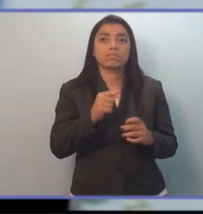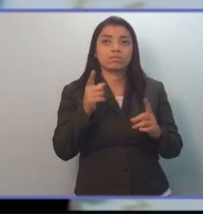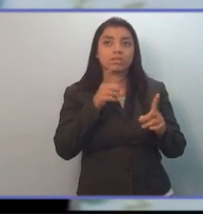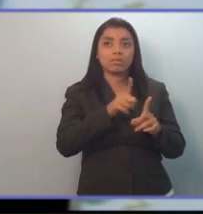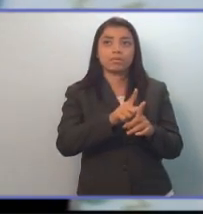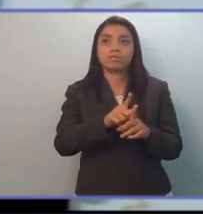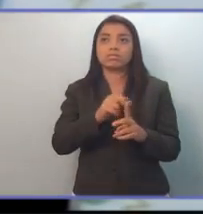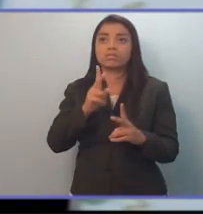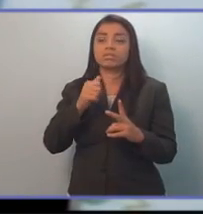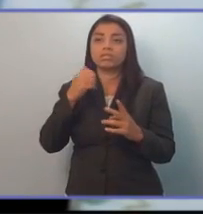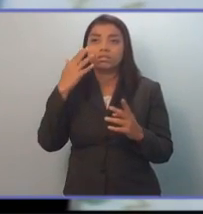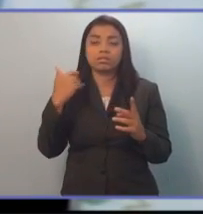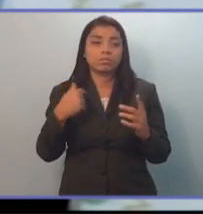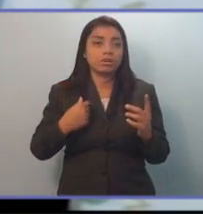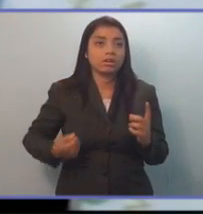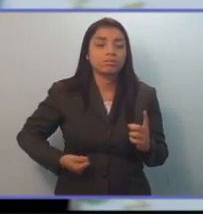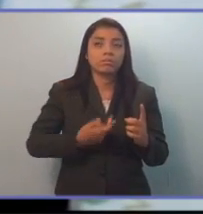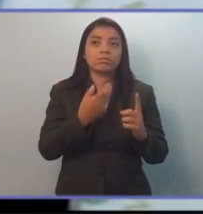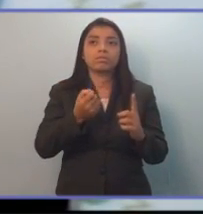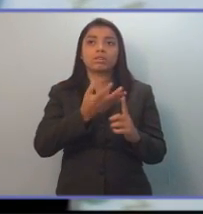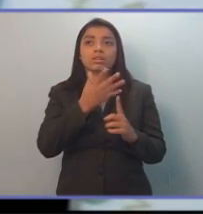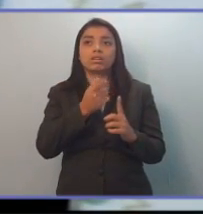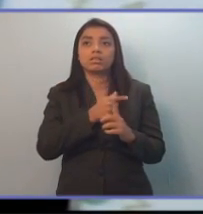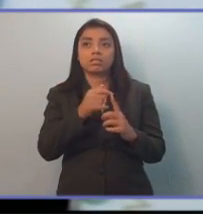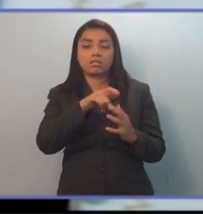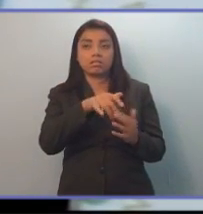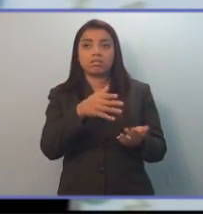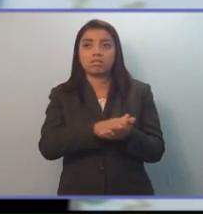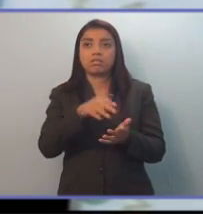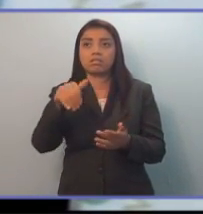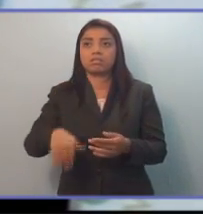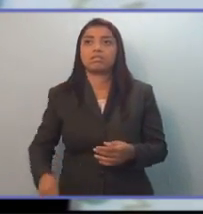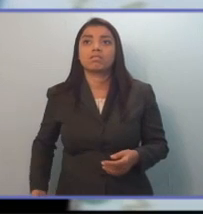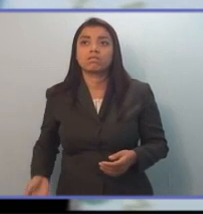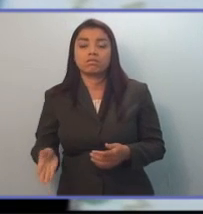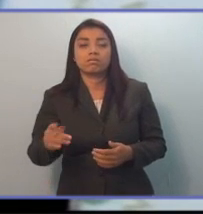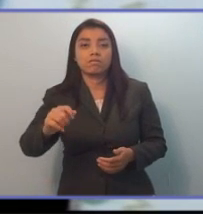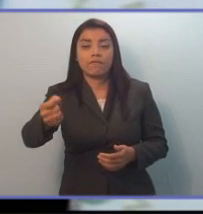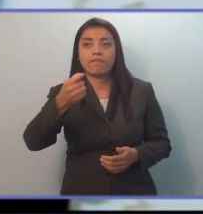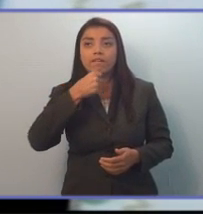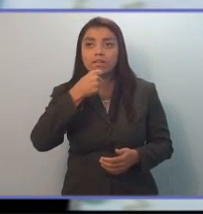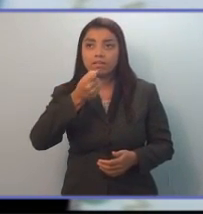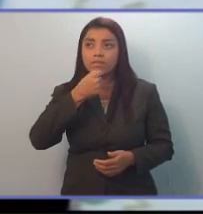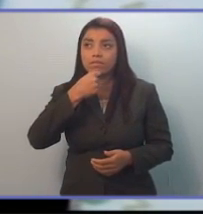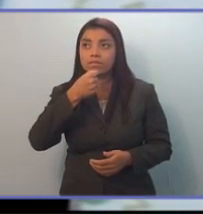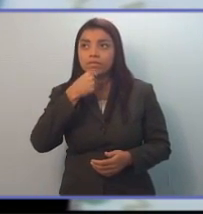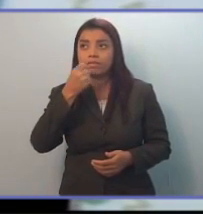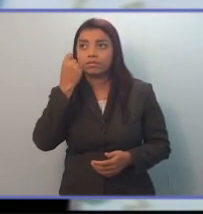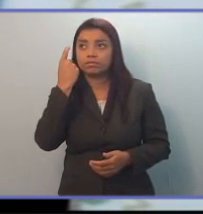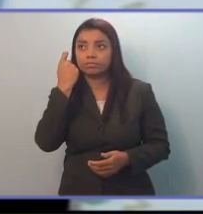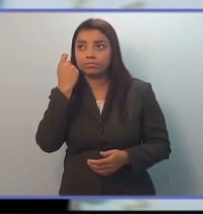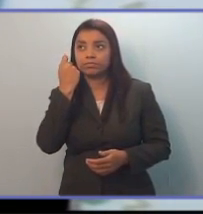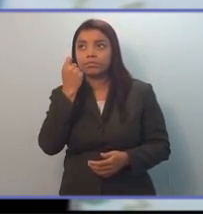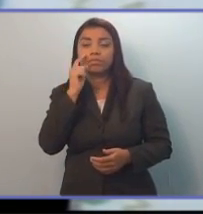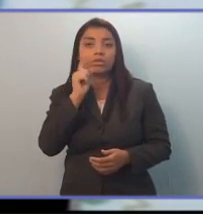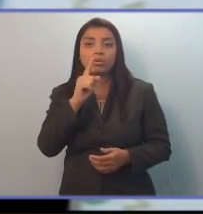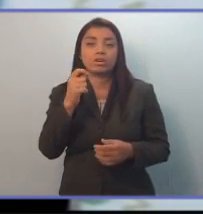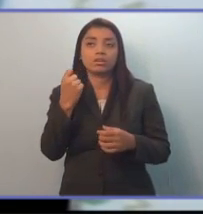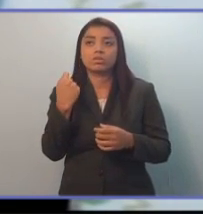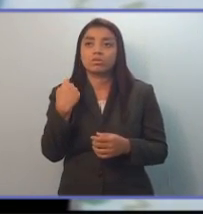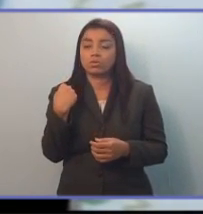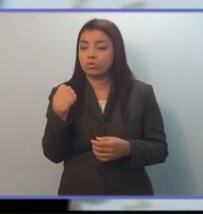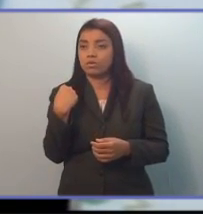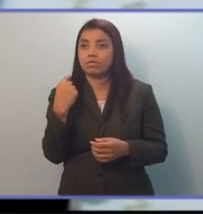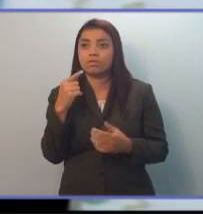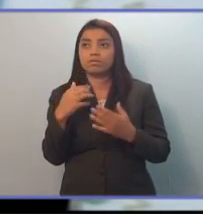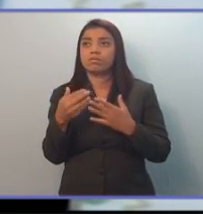expresiones de violencia en contra de la mujer, son procesos que han sido archivados. El informe no es, entiendo yo que no es reciente, no debe